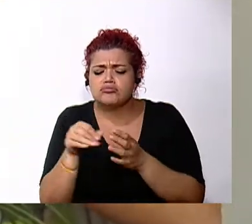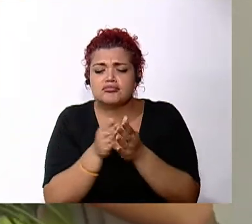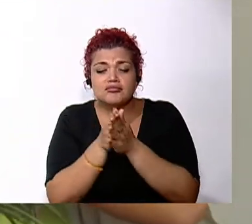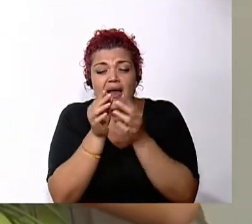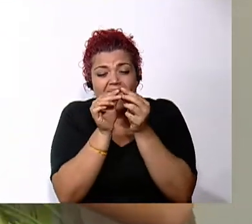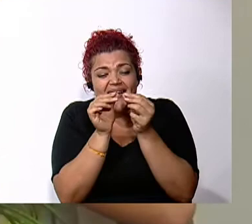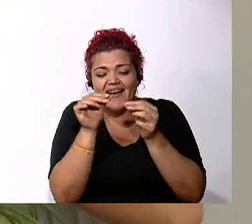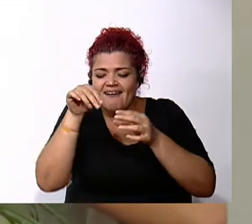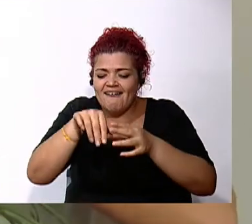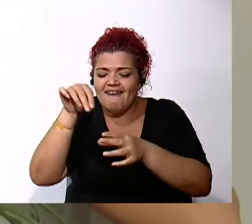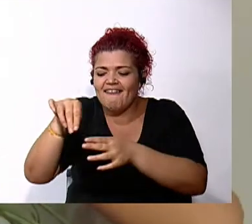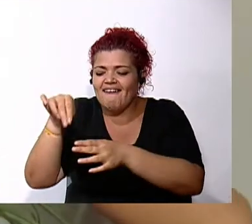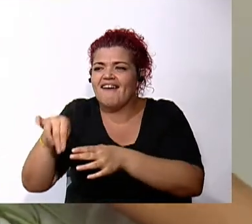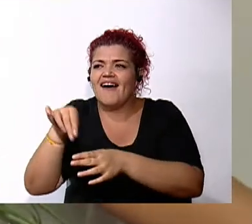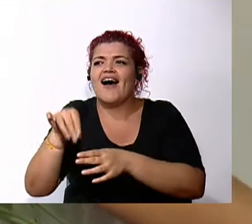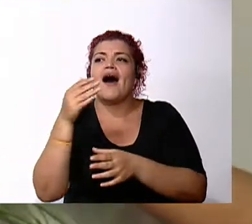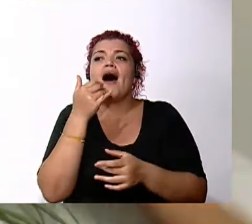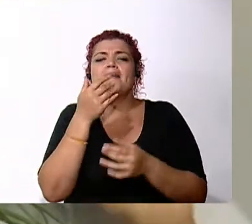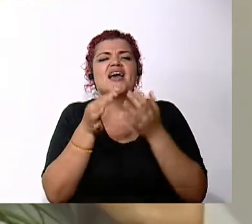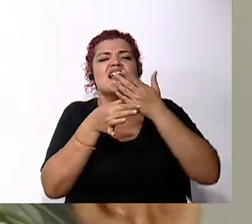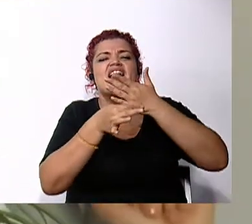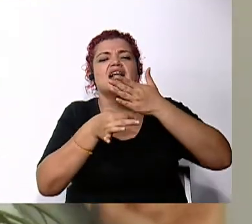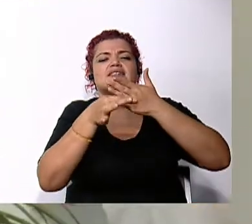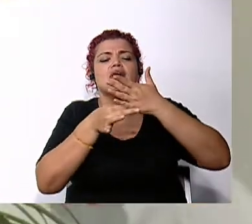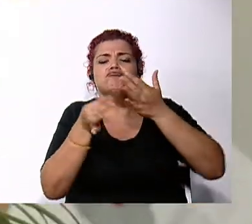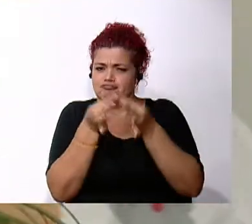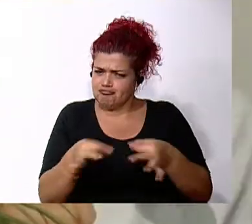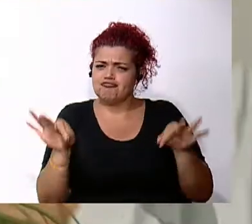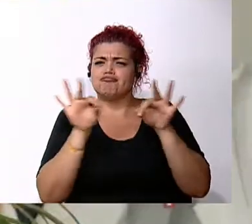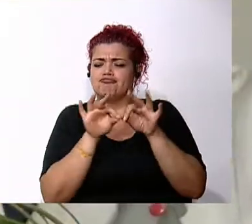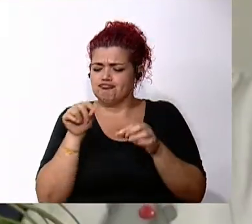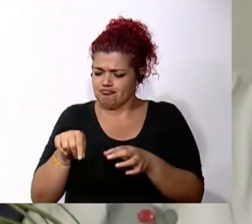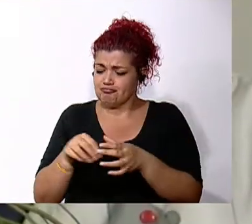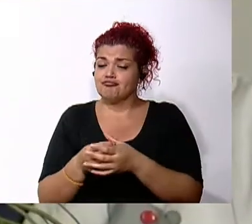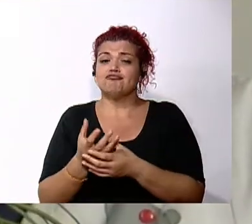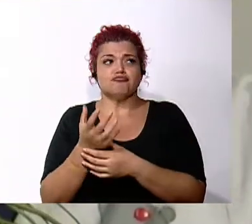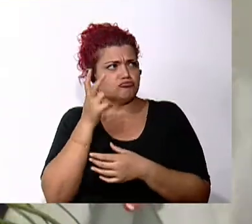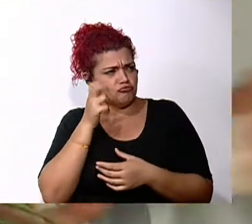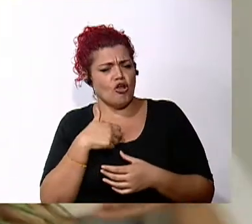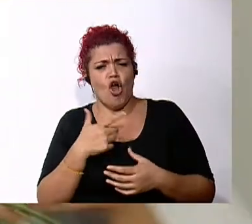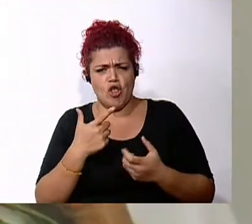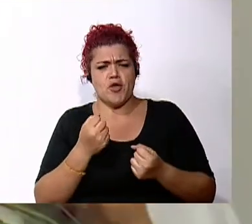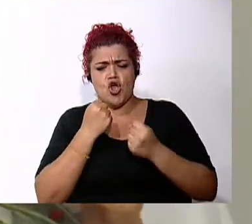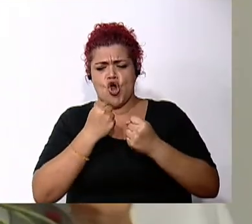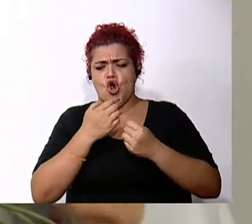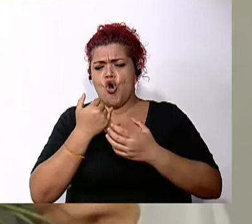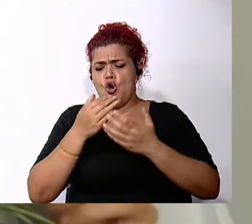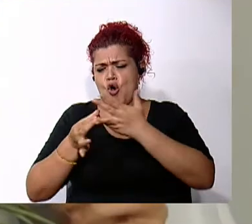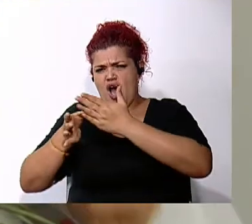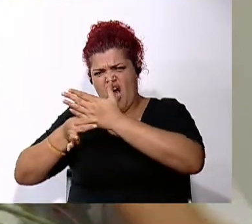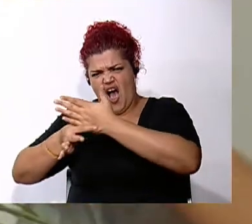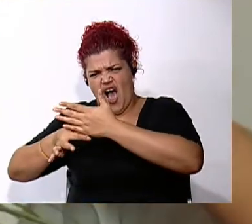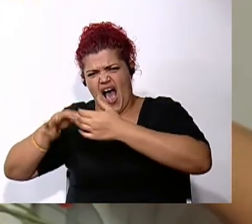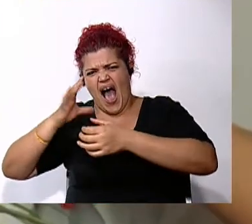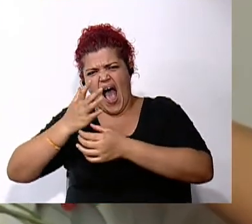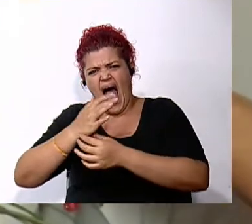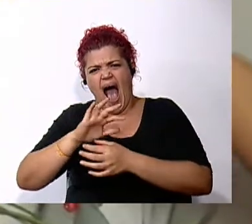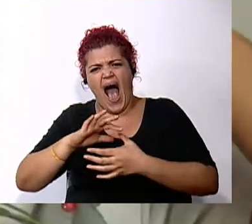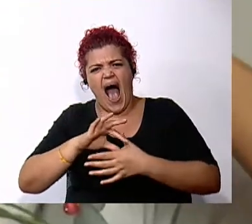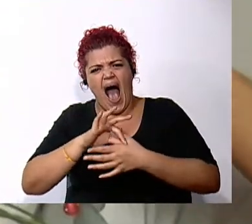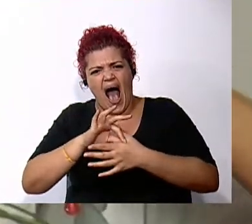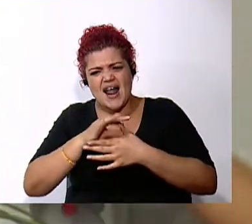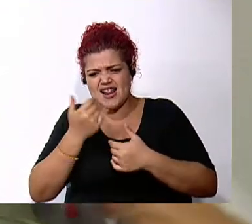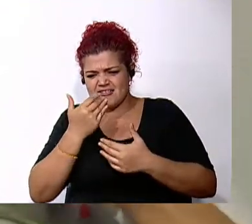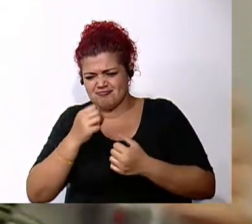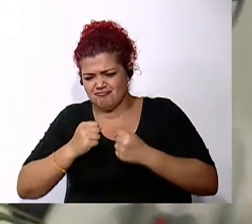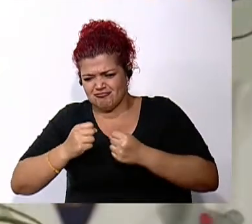¿eh? Que esto tiene ácidos grasos muy buenos, que también esto lo he escuchado yo. Y proteína, que es que como nos dejemos la proteína, esto es un